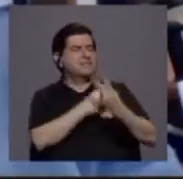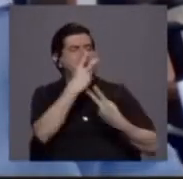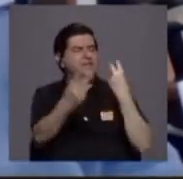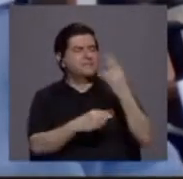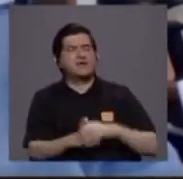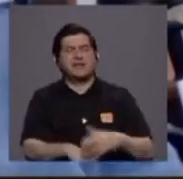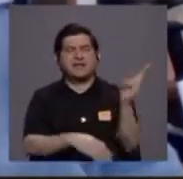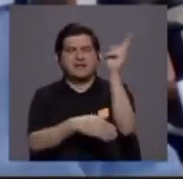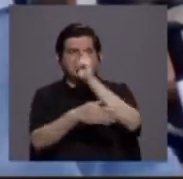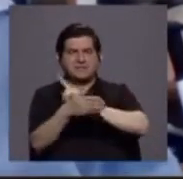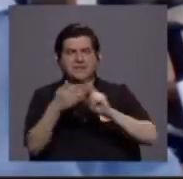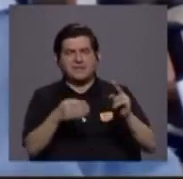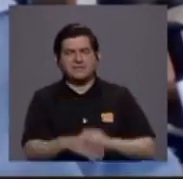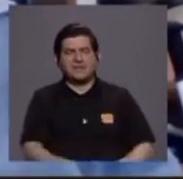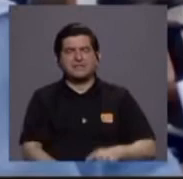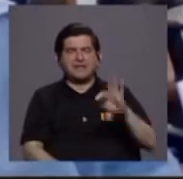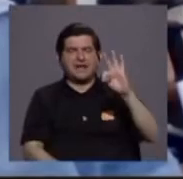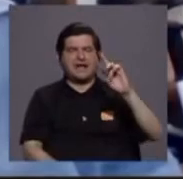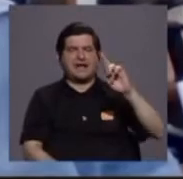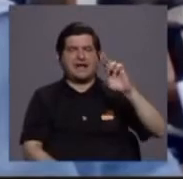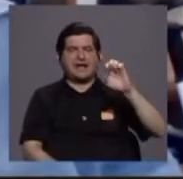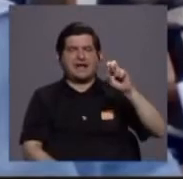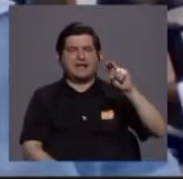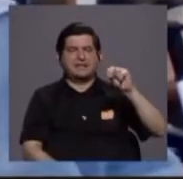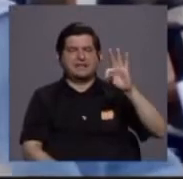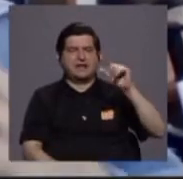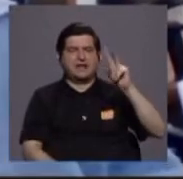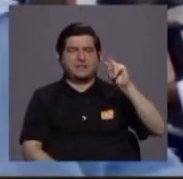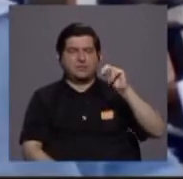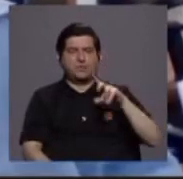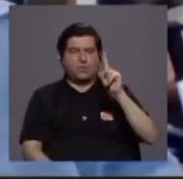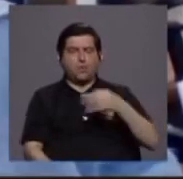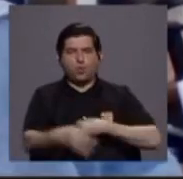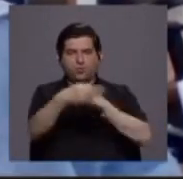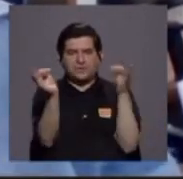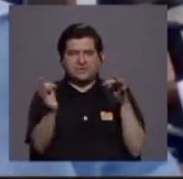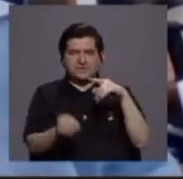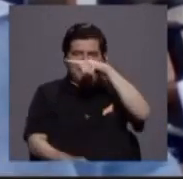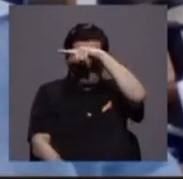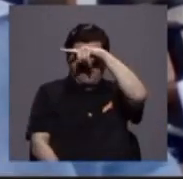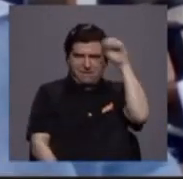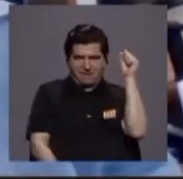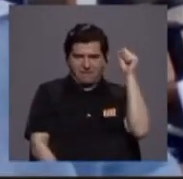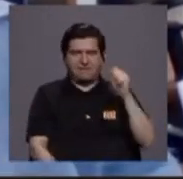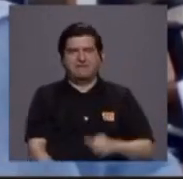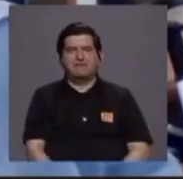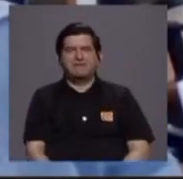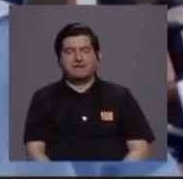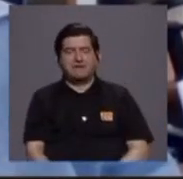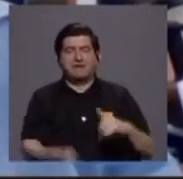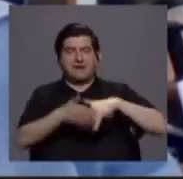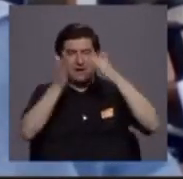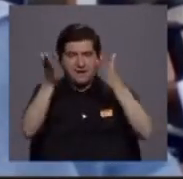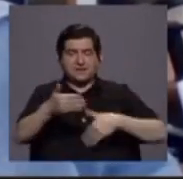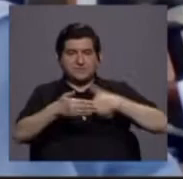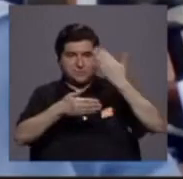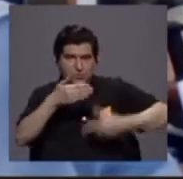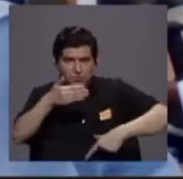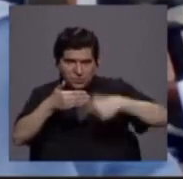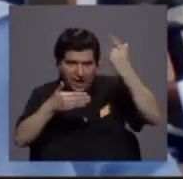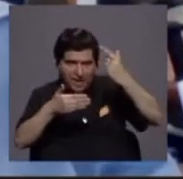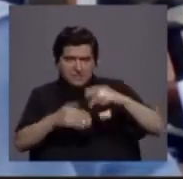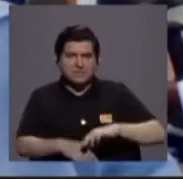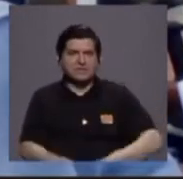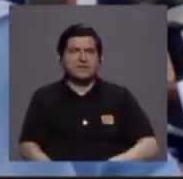a la Universidad de Trento, donde tenían un workshop de verano, donde a estudiantes de posgrado y algún